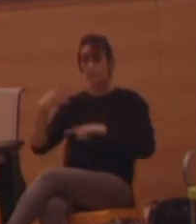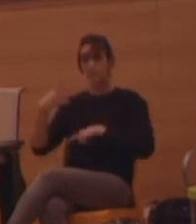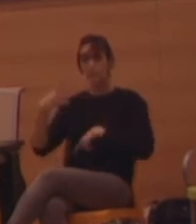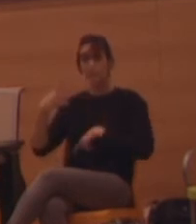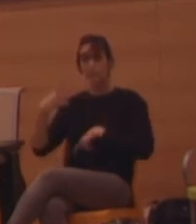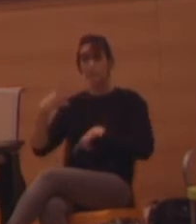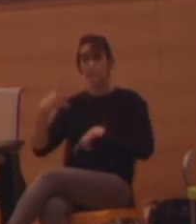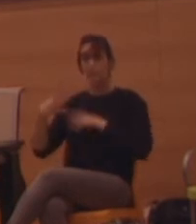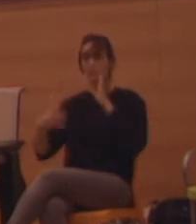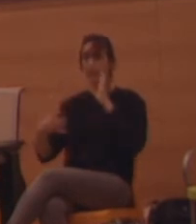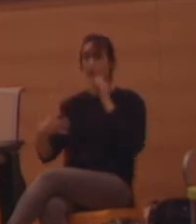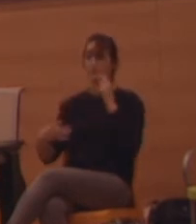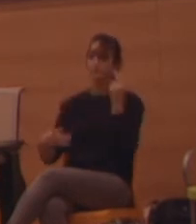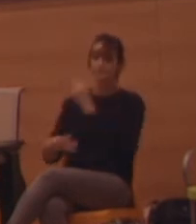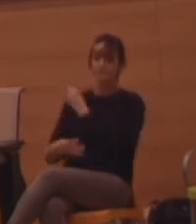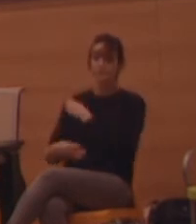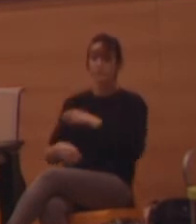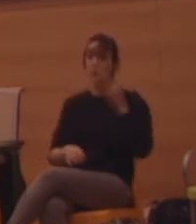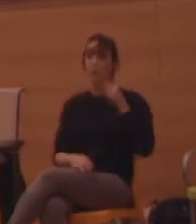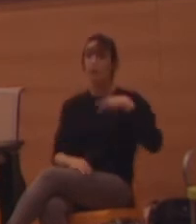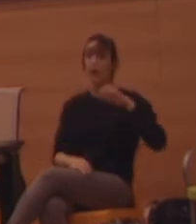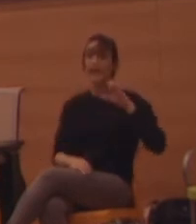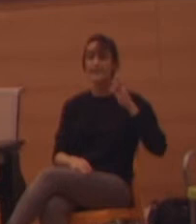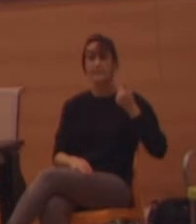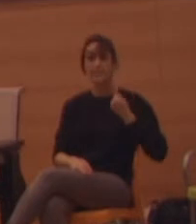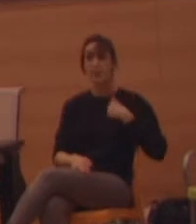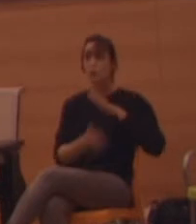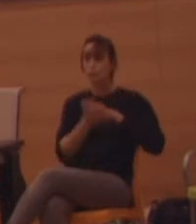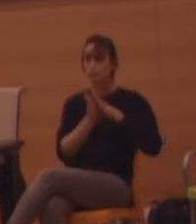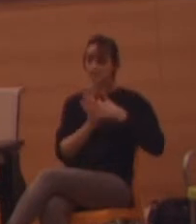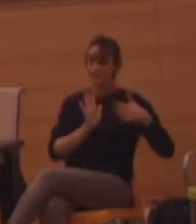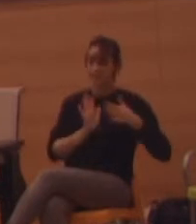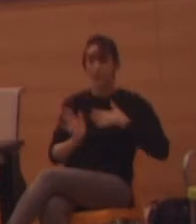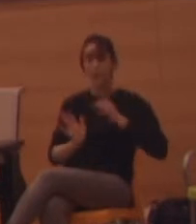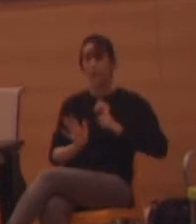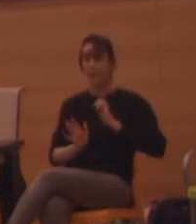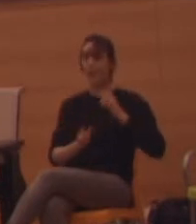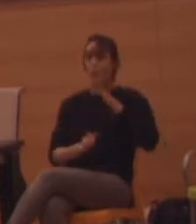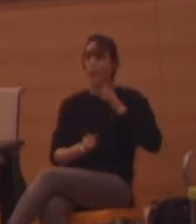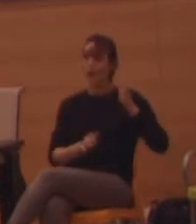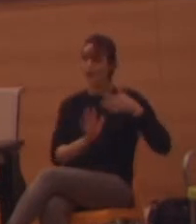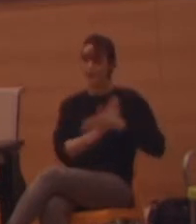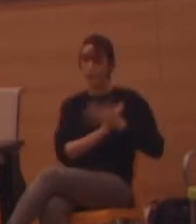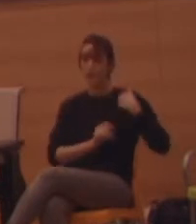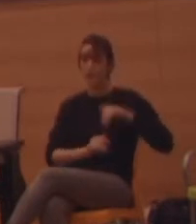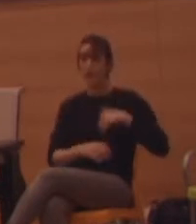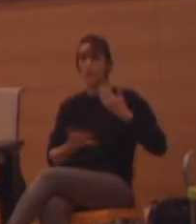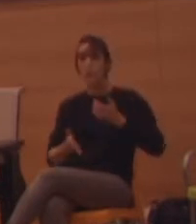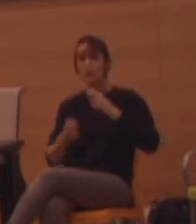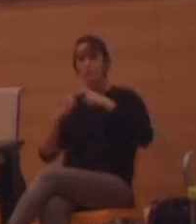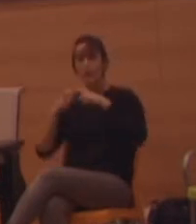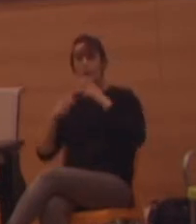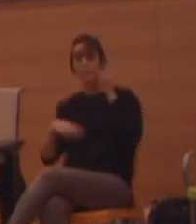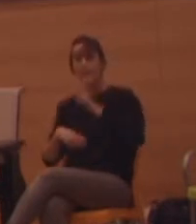Las neuropatías, como había estado contando Vanessa, no va a incidir más, son por malas zonas de apoyo, que nos pueden producir lesiones